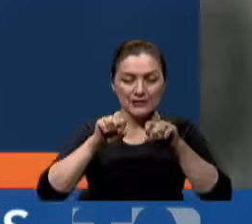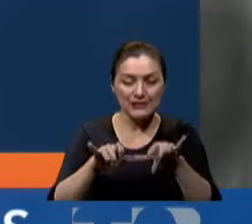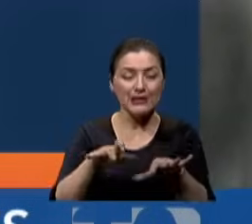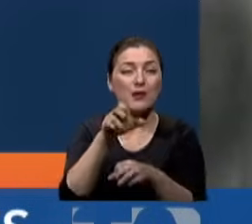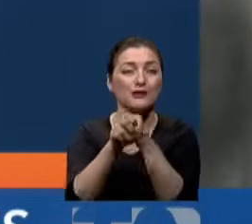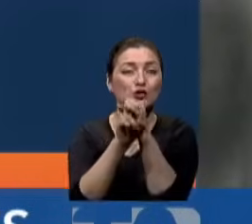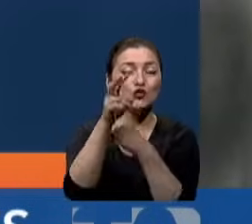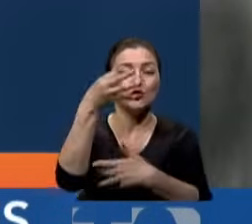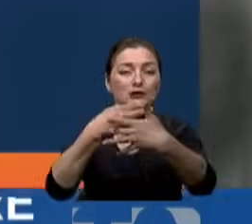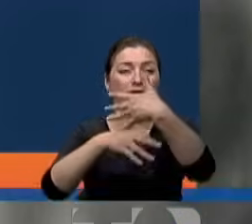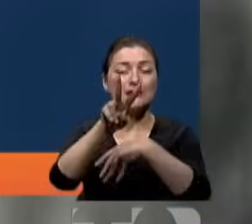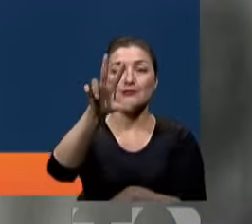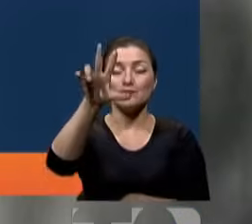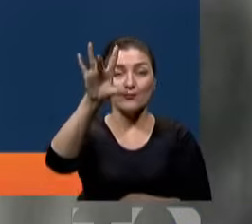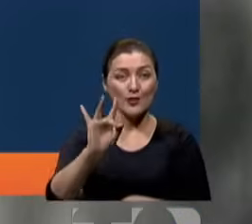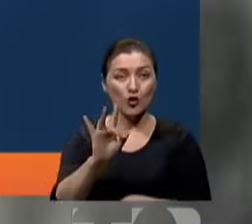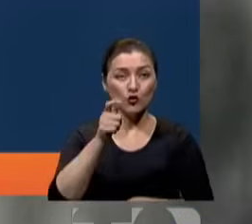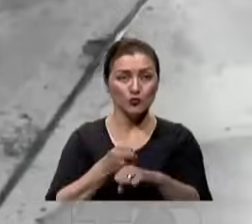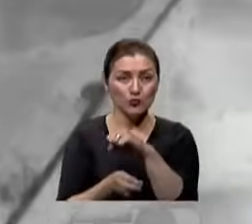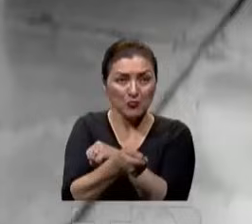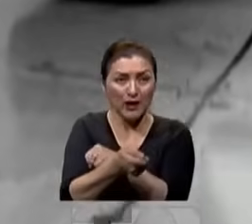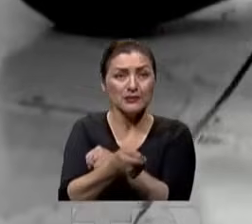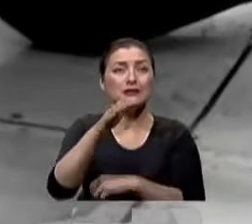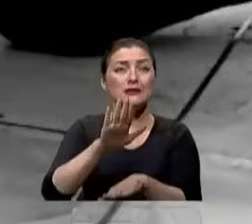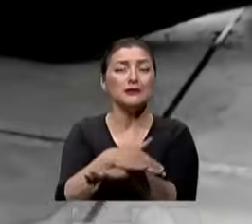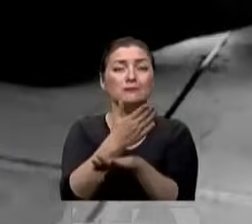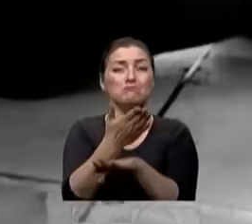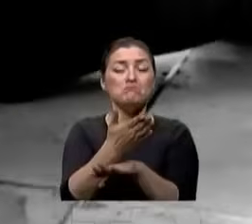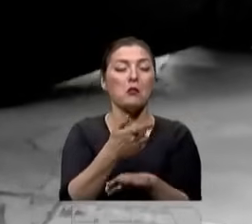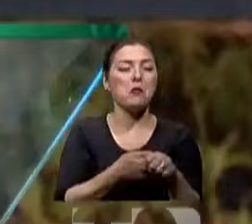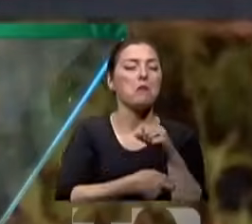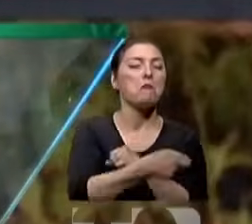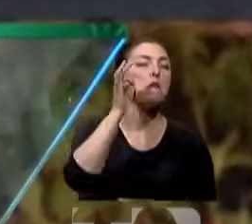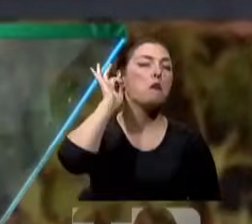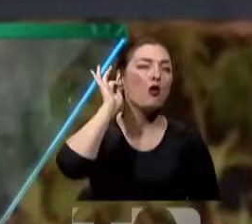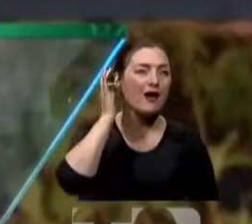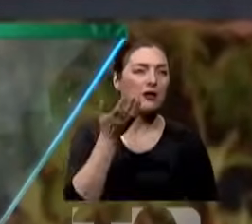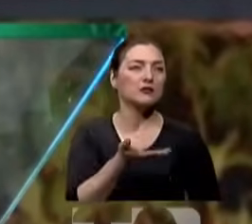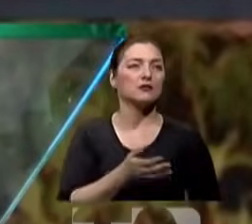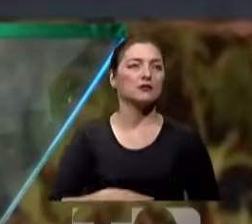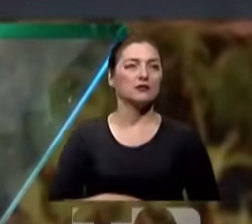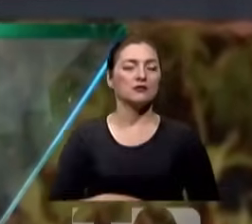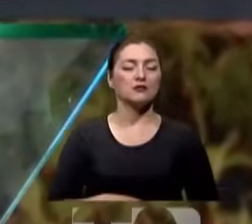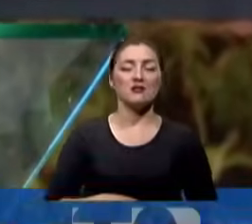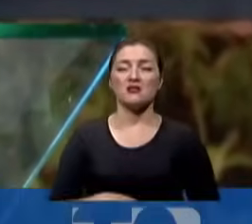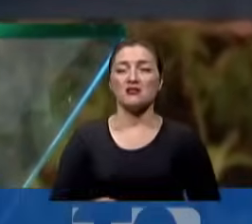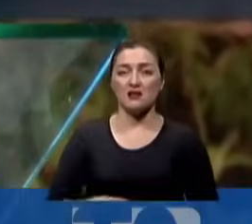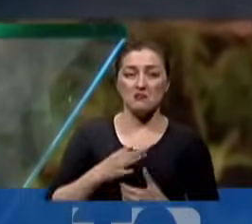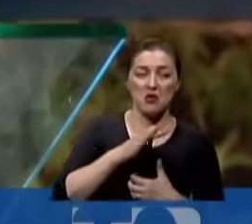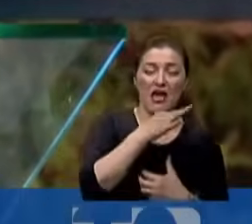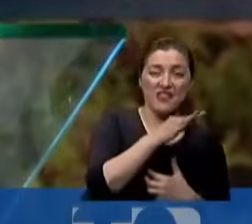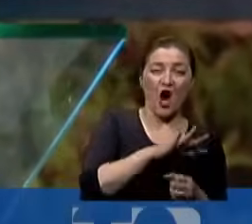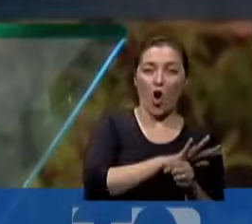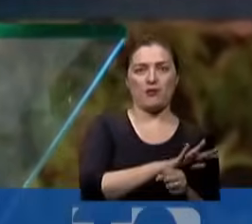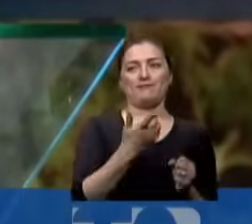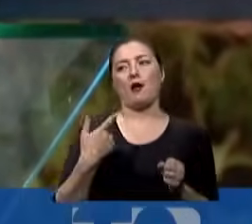este año, 238 mujeres fueron asesinadas por razones de género en Ecuador. y esta otra pandemia que es la violencia contra las mujeres